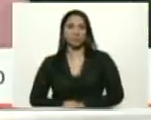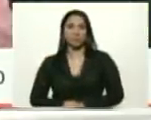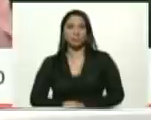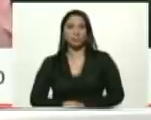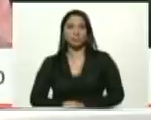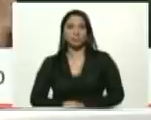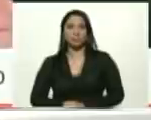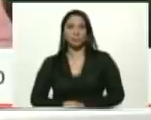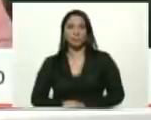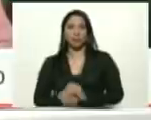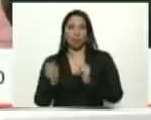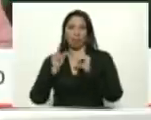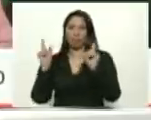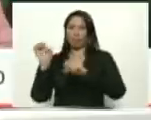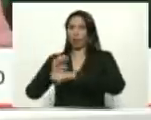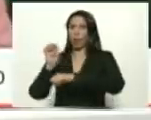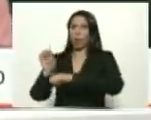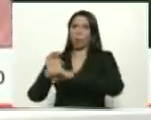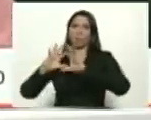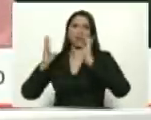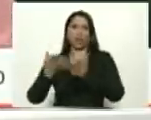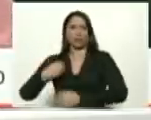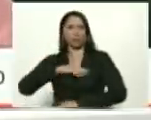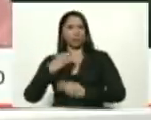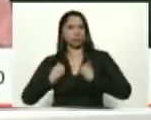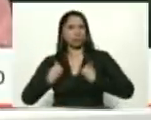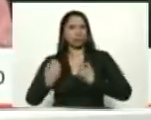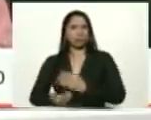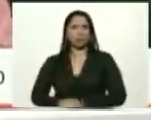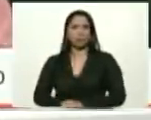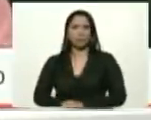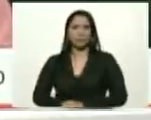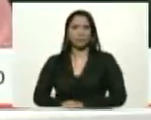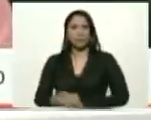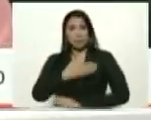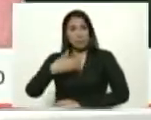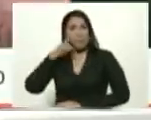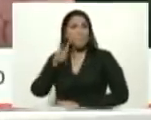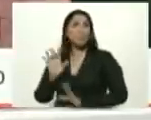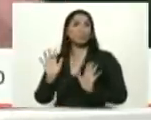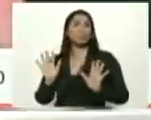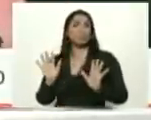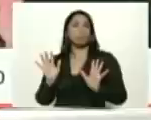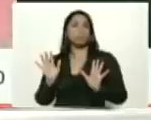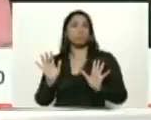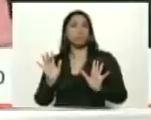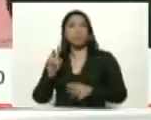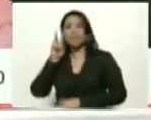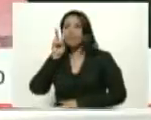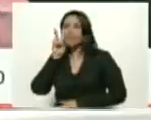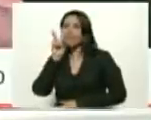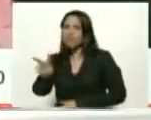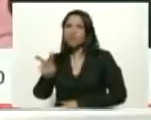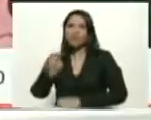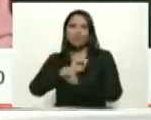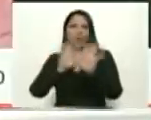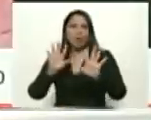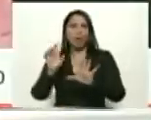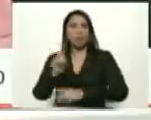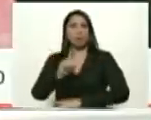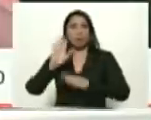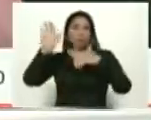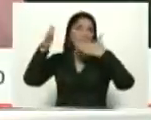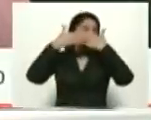etcétera. Una conmoción económica mundial estamos viviendo. El que quiera verla, que la vea. El que no la quiera